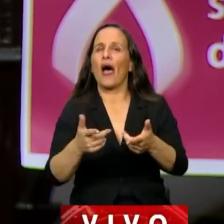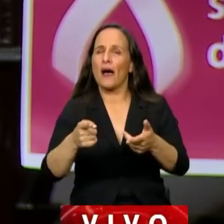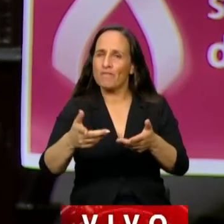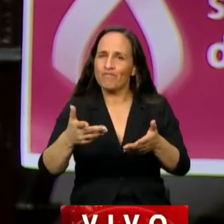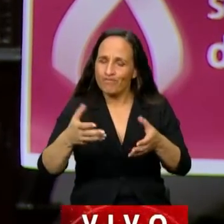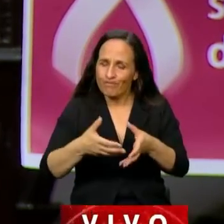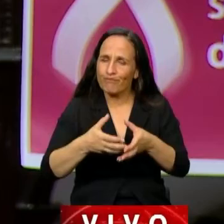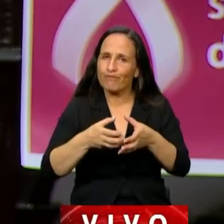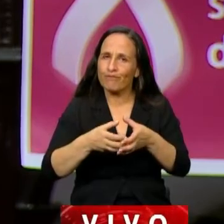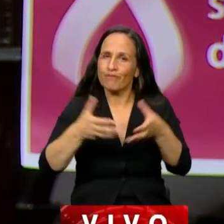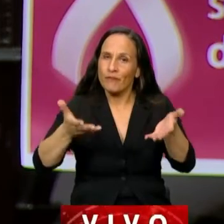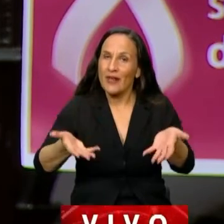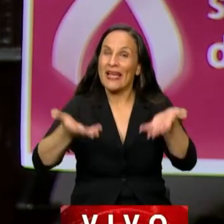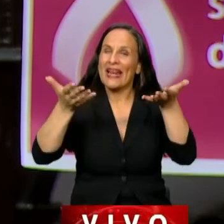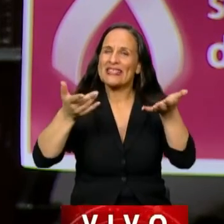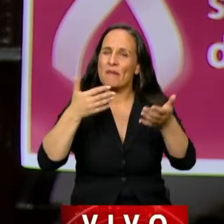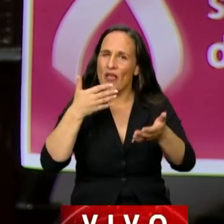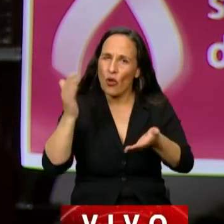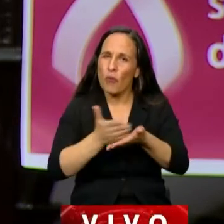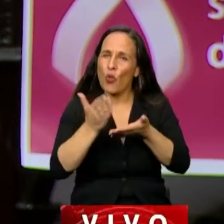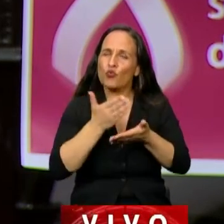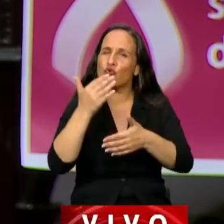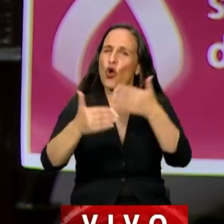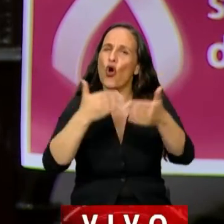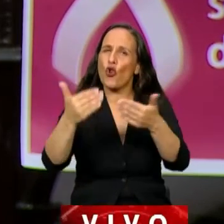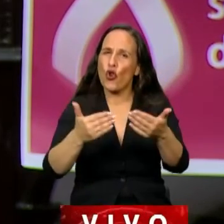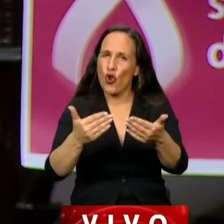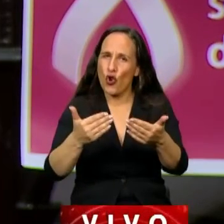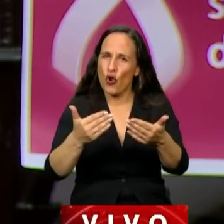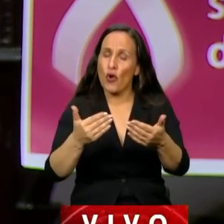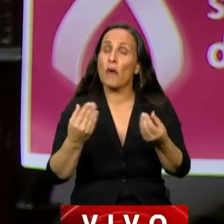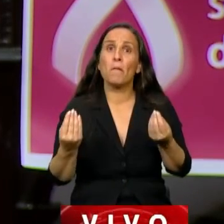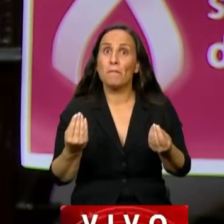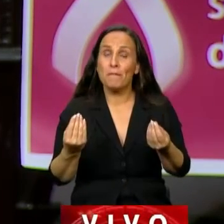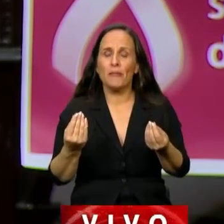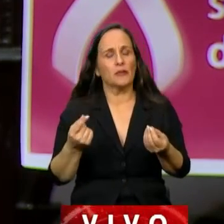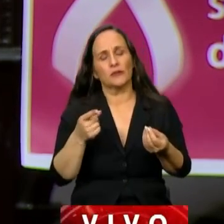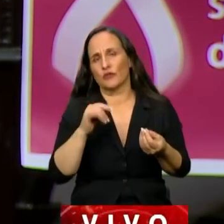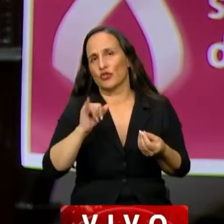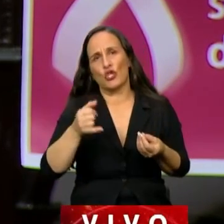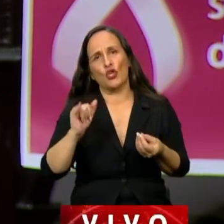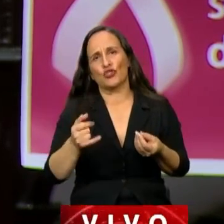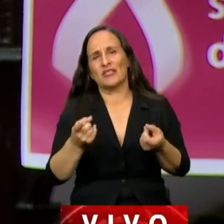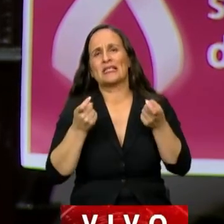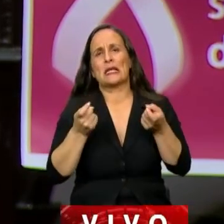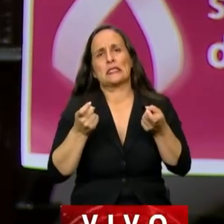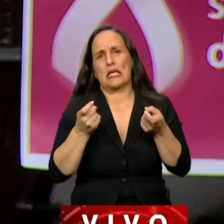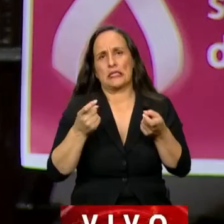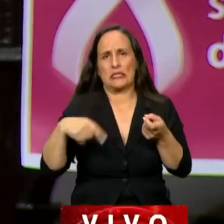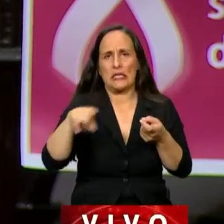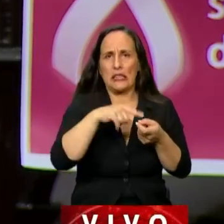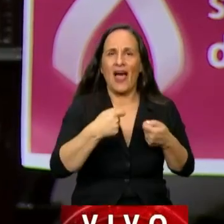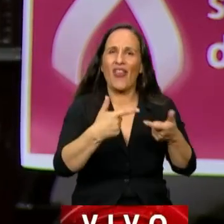el crecimiento y desarrollo productivo solo en la medida en que se vayan generando